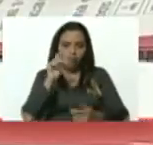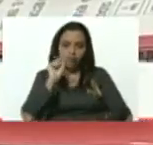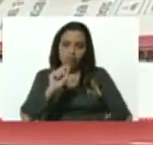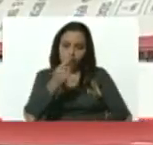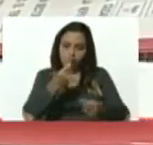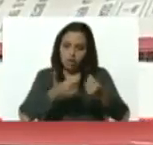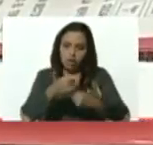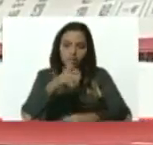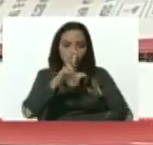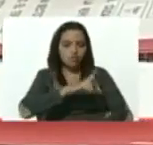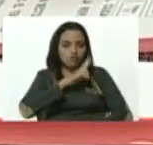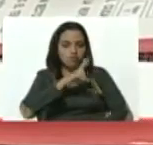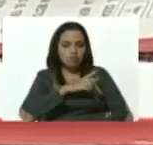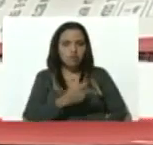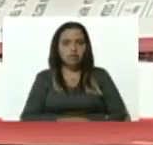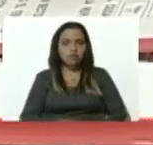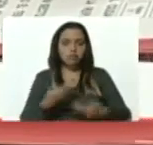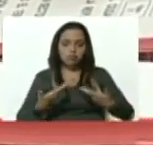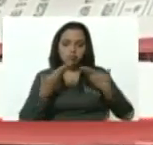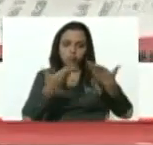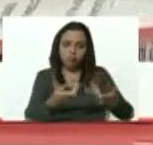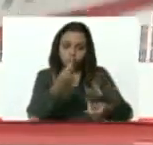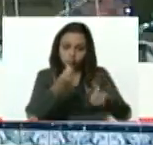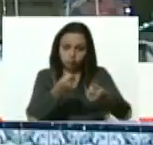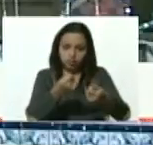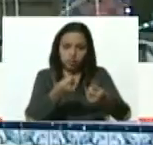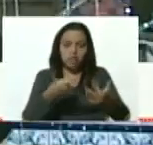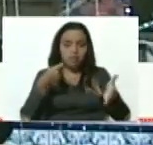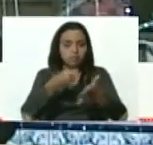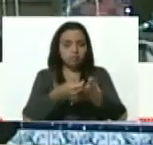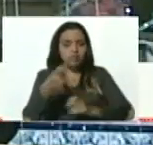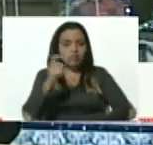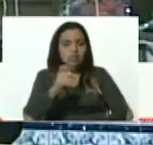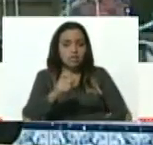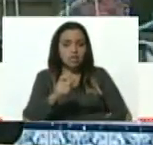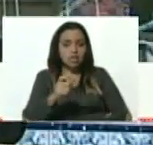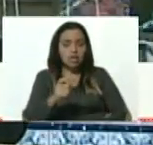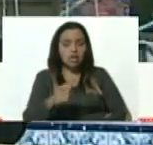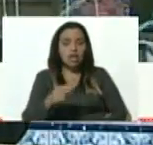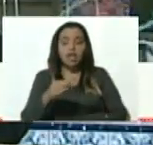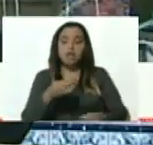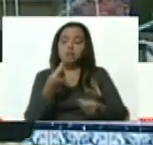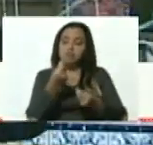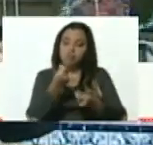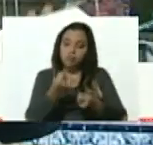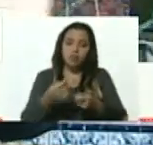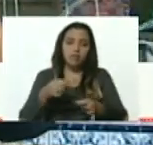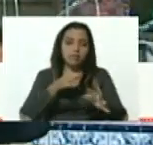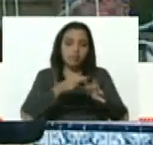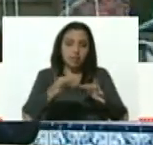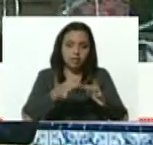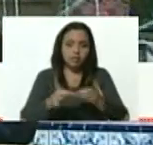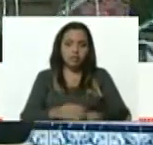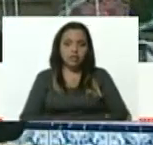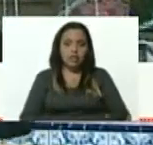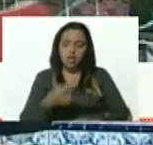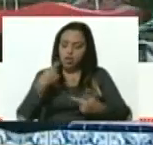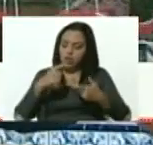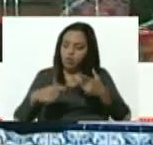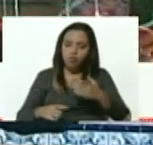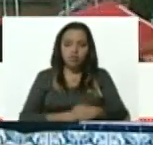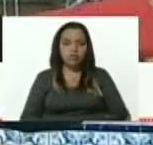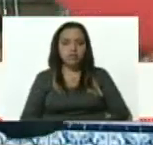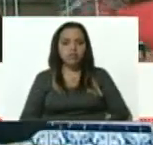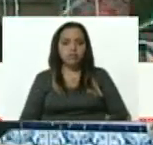cuenta oficial con los recursos y la inversión necesarias en bolívares, petro y monedas